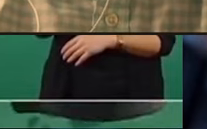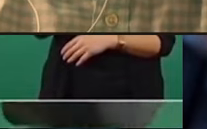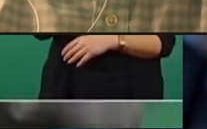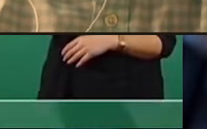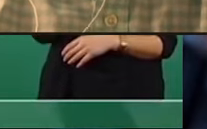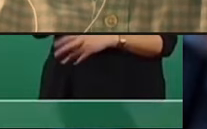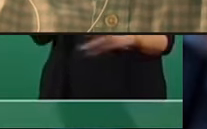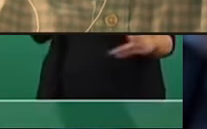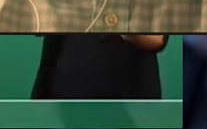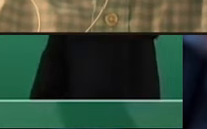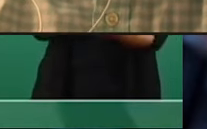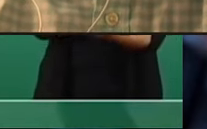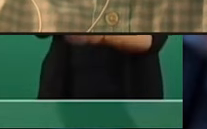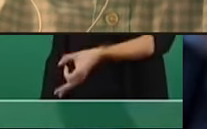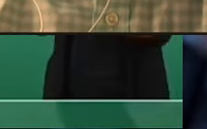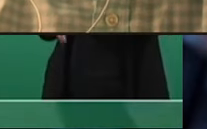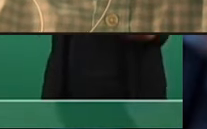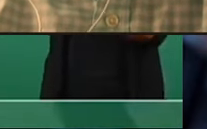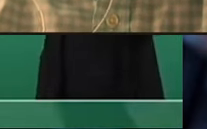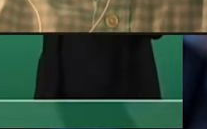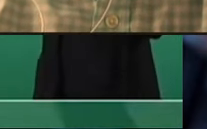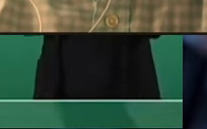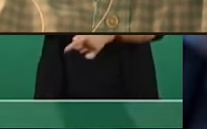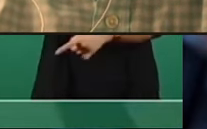don Hugo Hacha, como siempre, un placer tenerla aquí en América Directo. Reciba un gran abrazo.